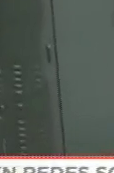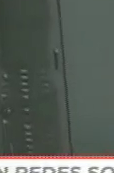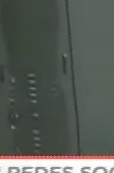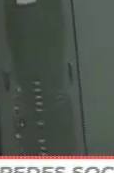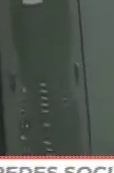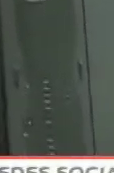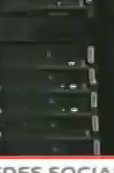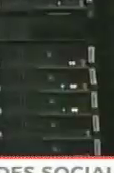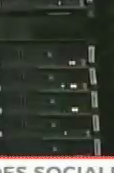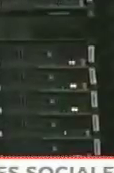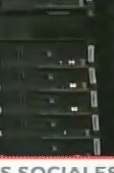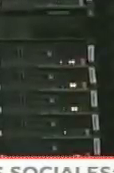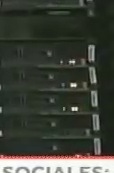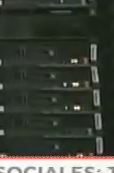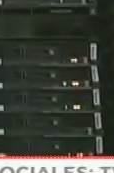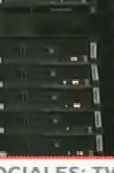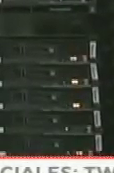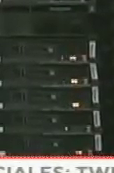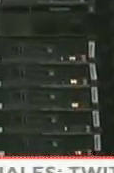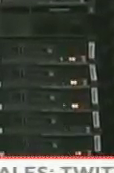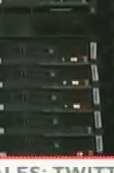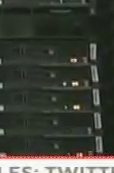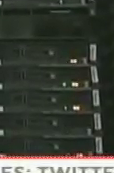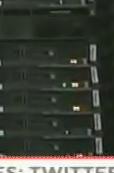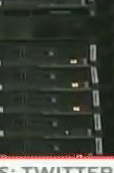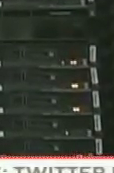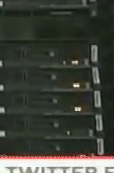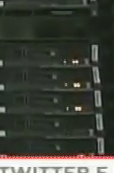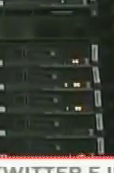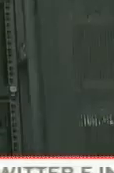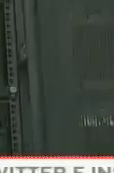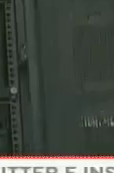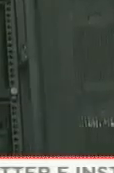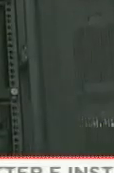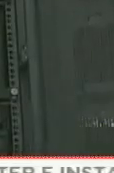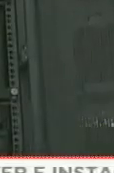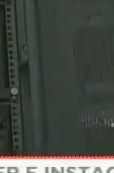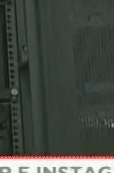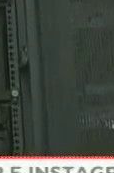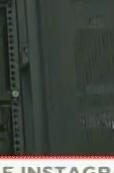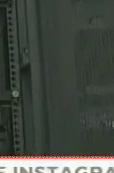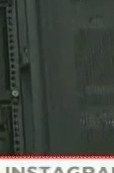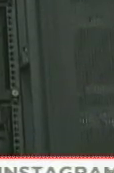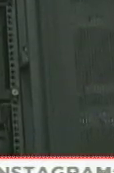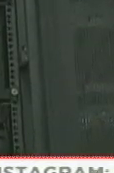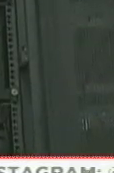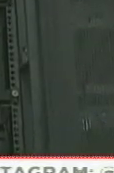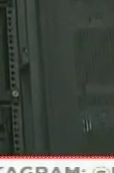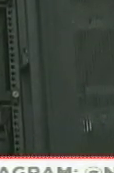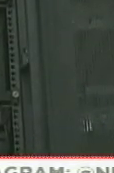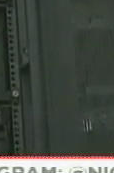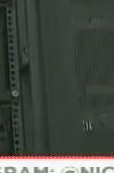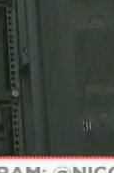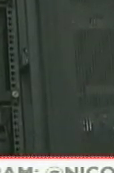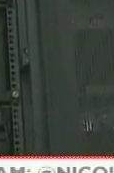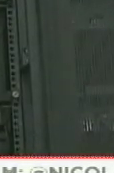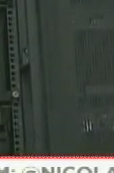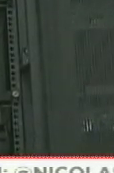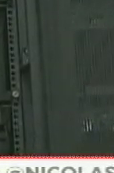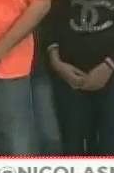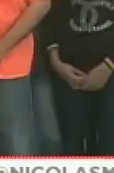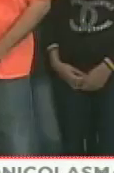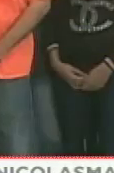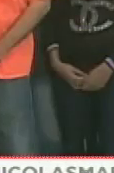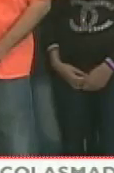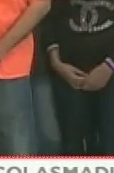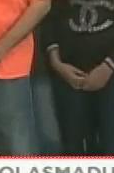esta infraestructura y sus trabajadoras y trabajadores es una manifestación de la democratización de las tecnologías de la información y la comunicación al servicio del